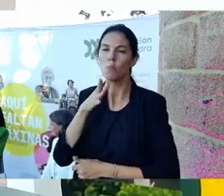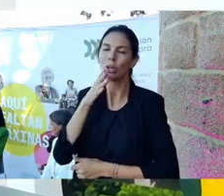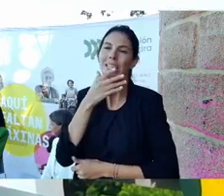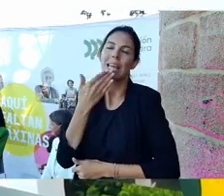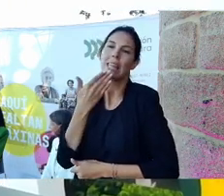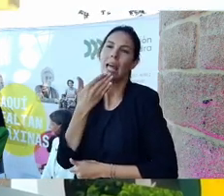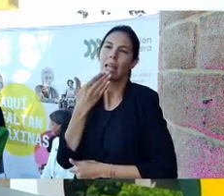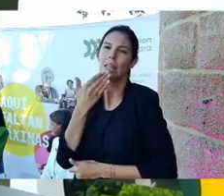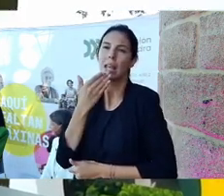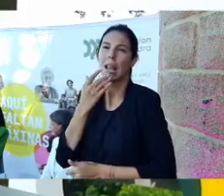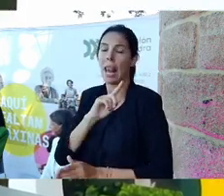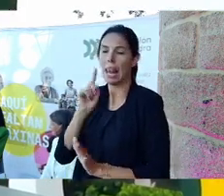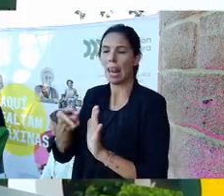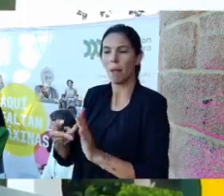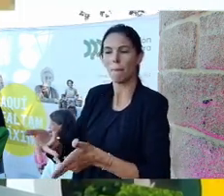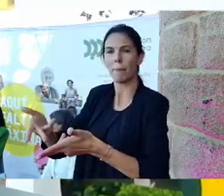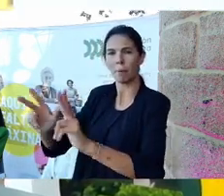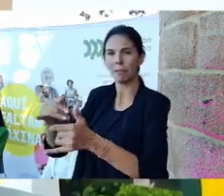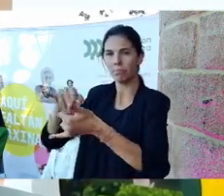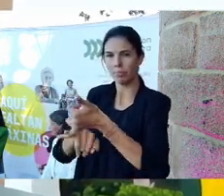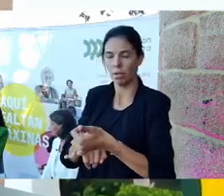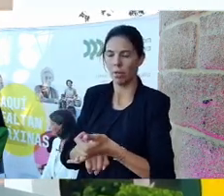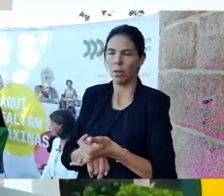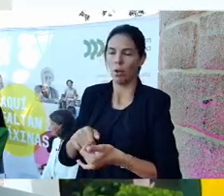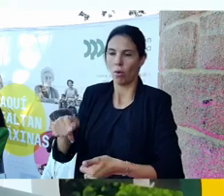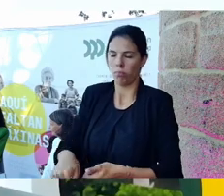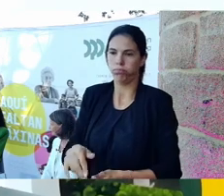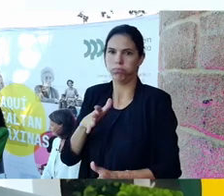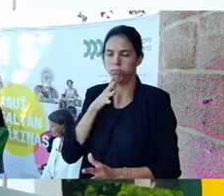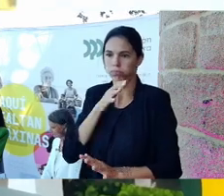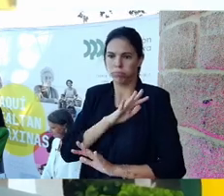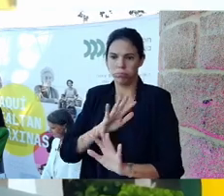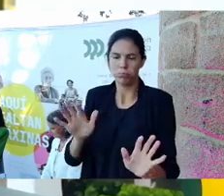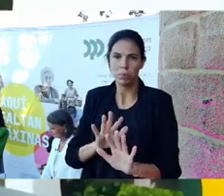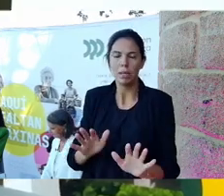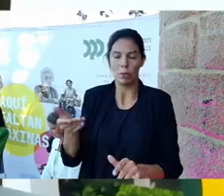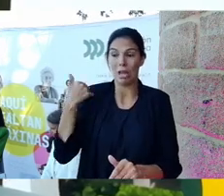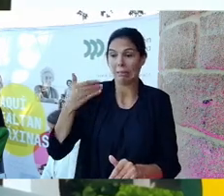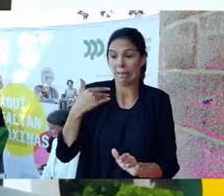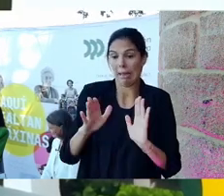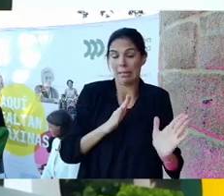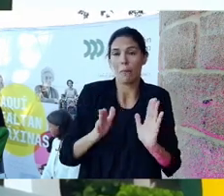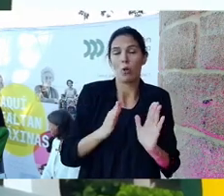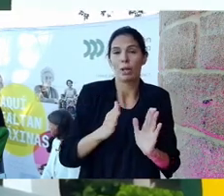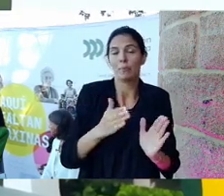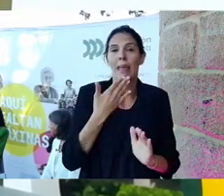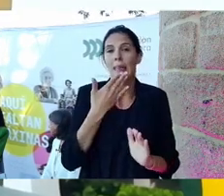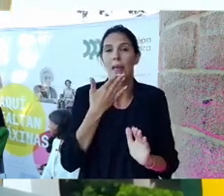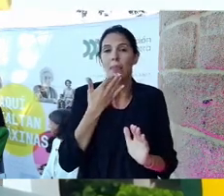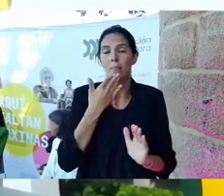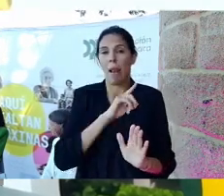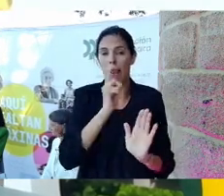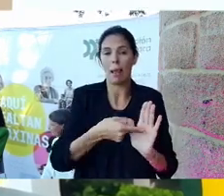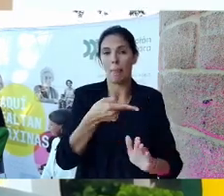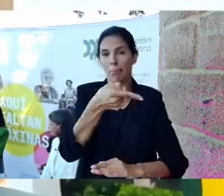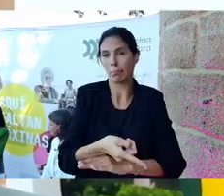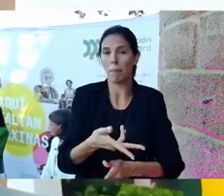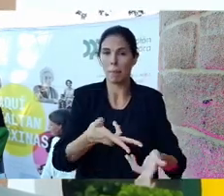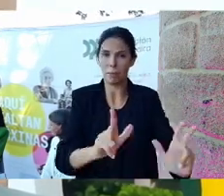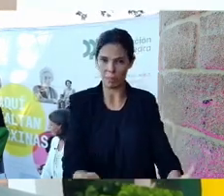porque era a idade legal daquel momento, aberrante hoxe, pero naquel momento era a idade legal, ¿no?, para